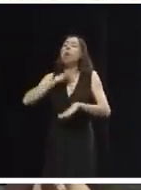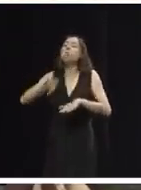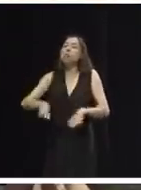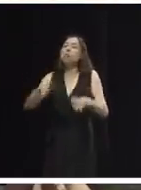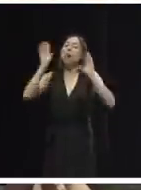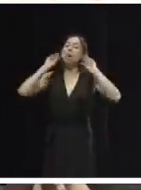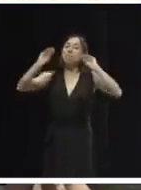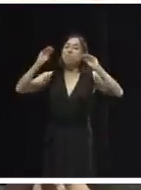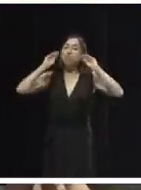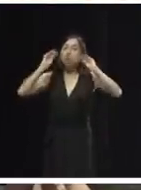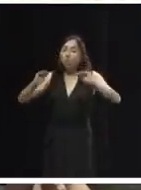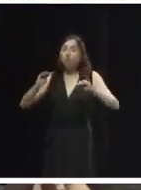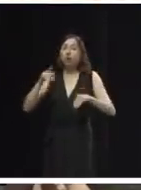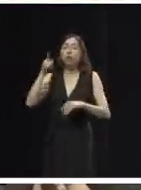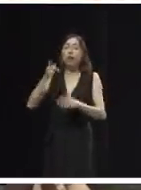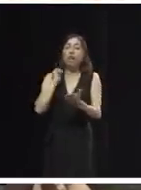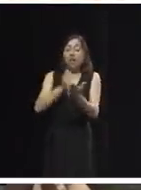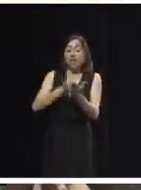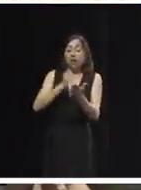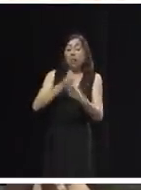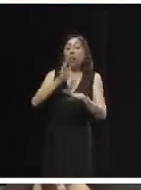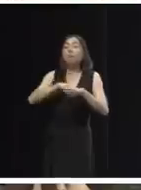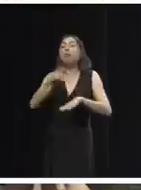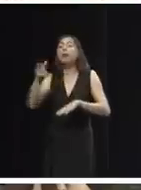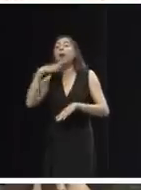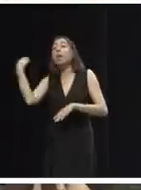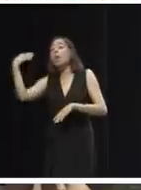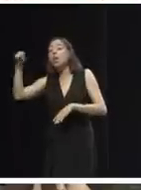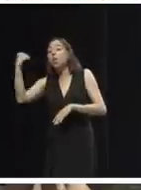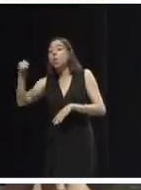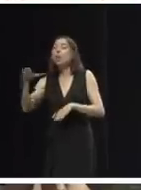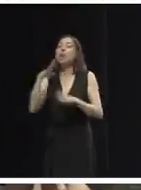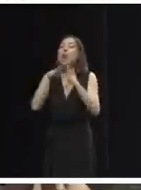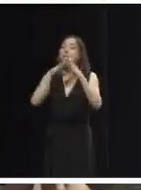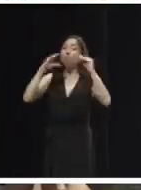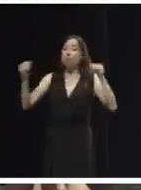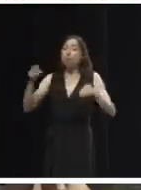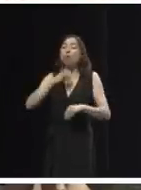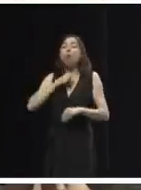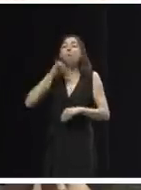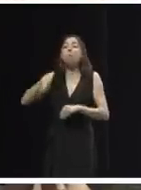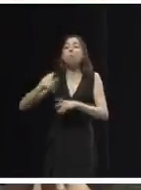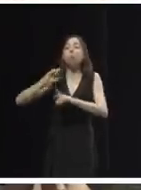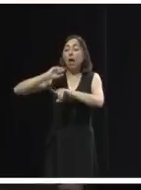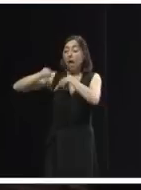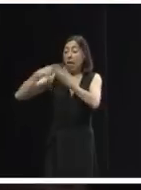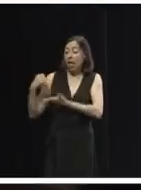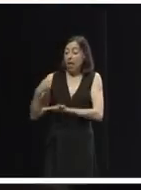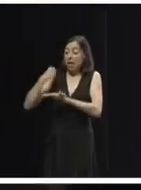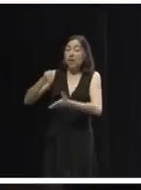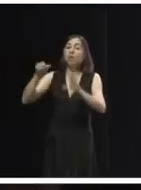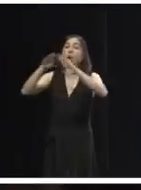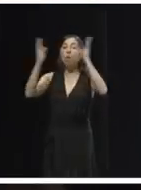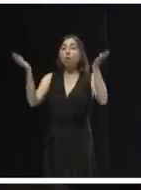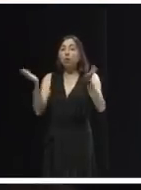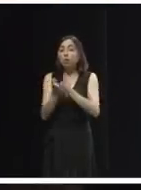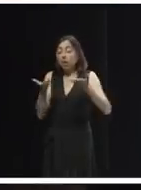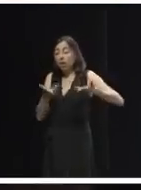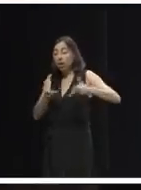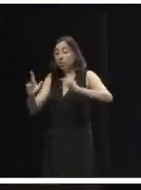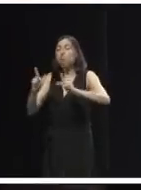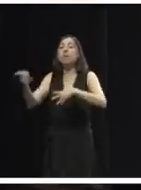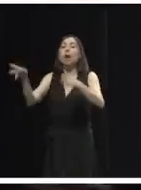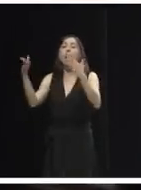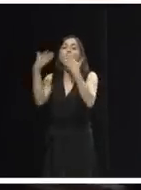los señoritos andaluces para que los jóvenes andaluces puedan tener una herencia universal que le permita